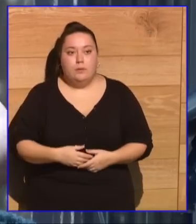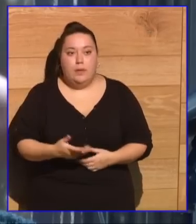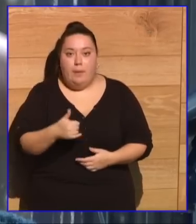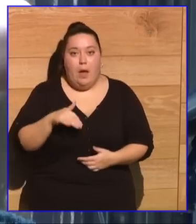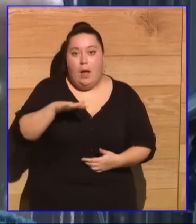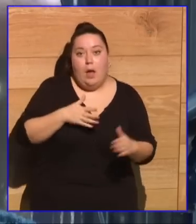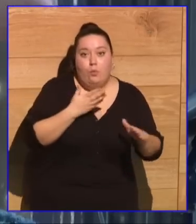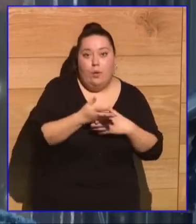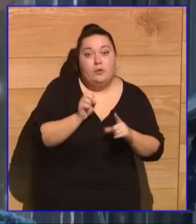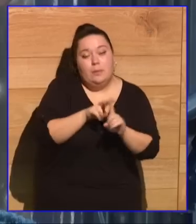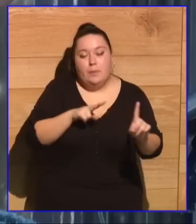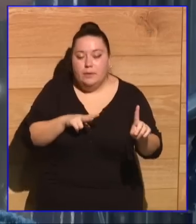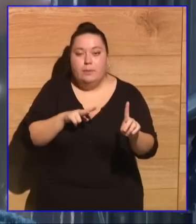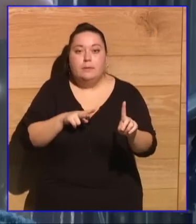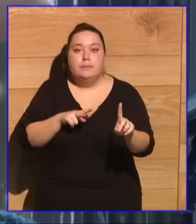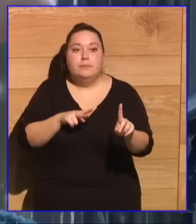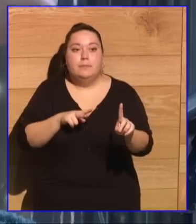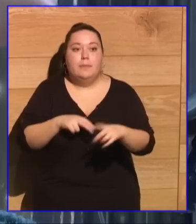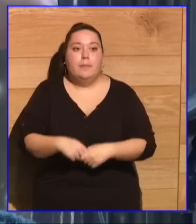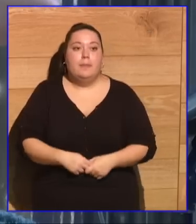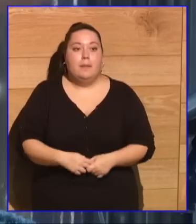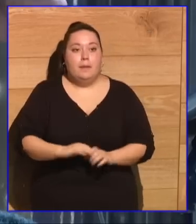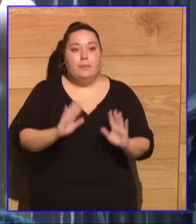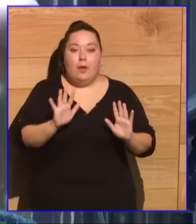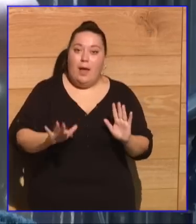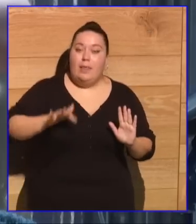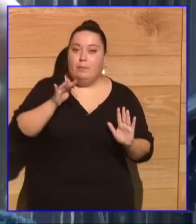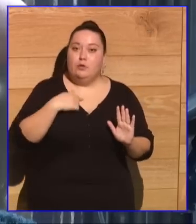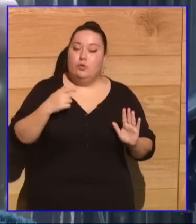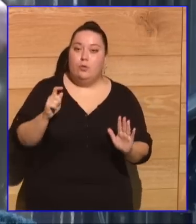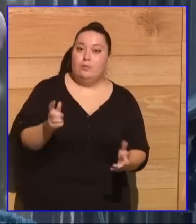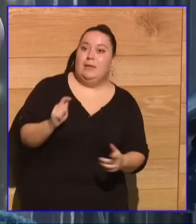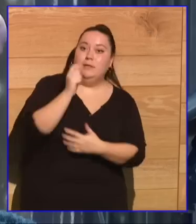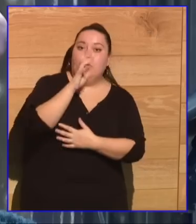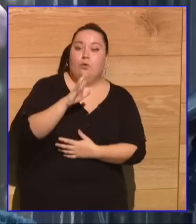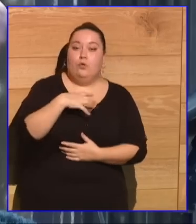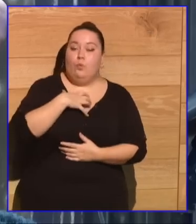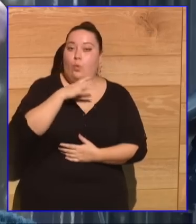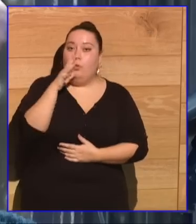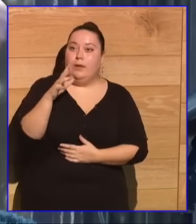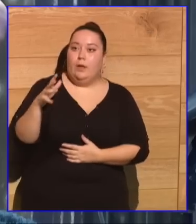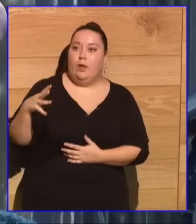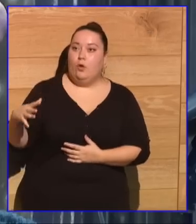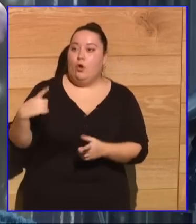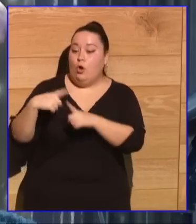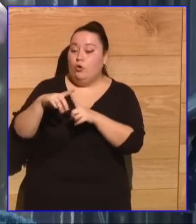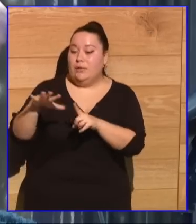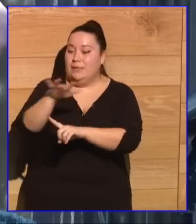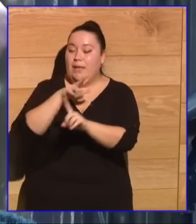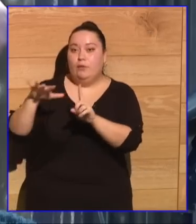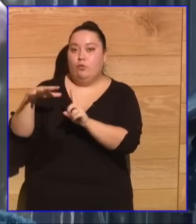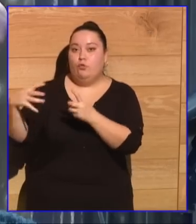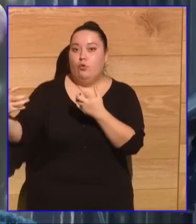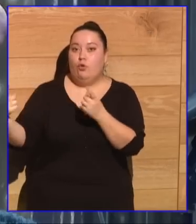algún lugar. Pero es la perspectiva de decir, pero además es que ni siquiera puedo triunfar porque todo está contra mí, lo